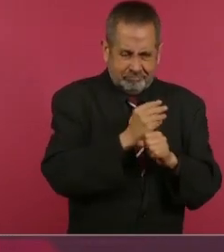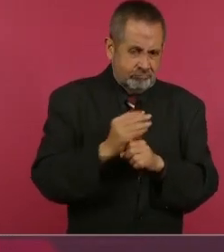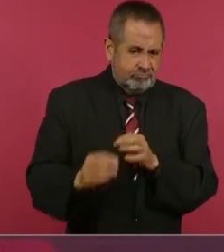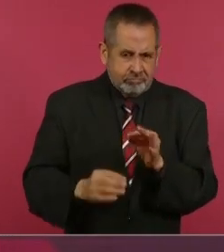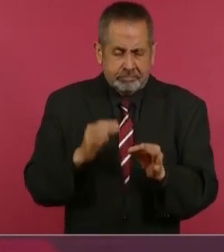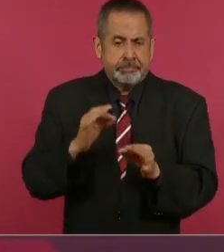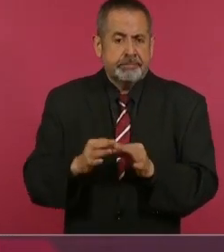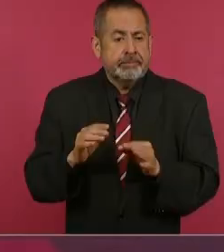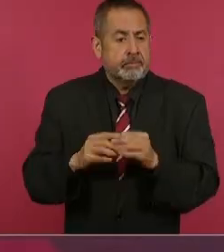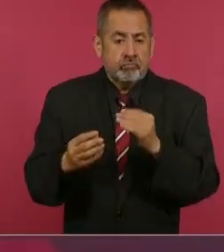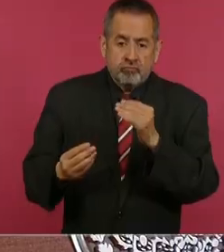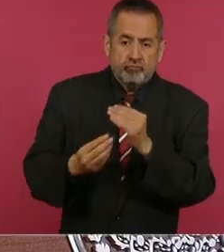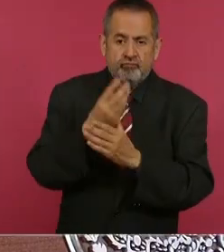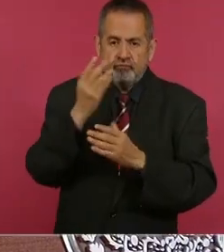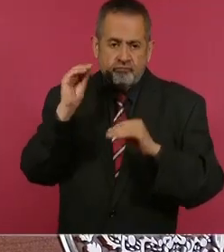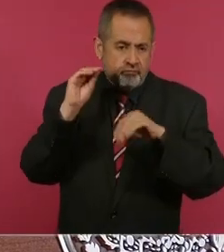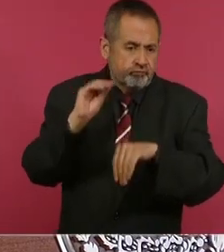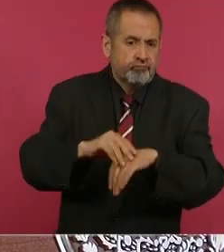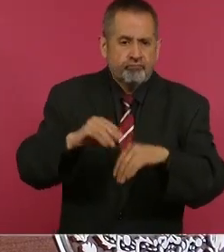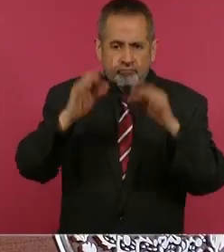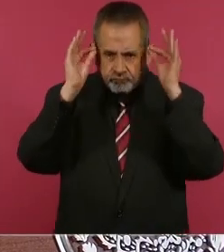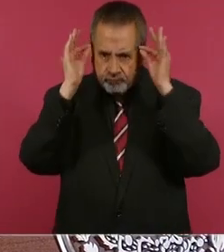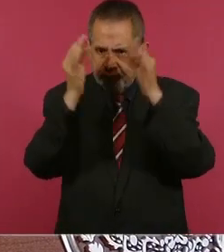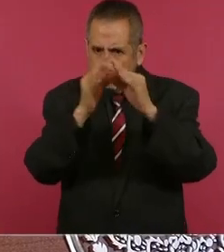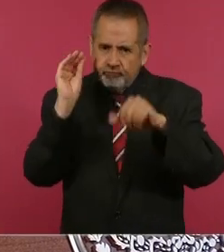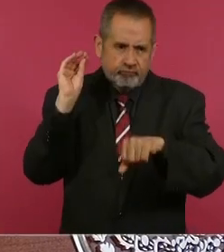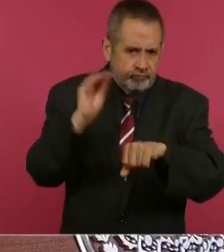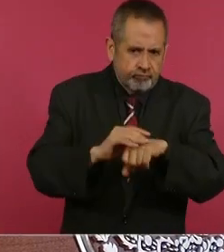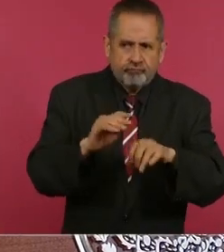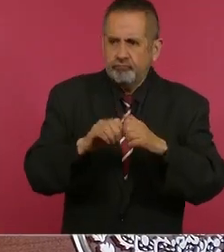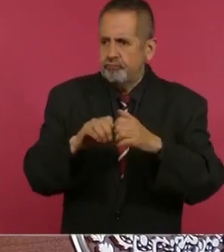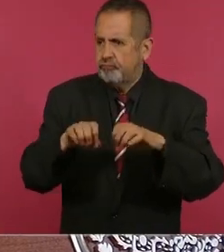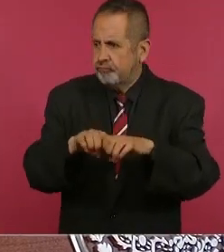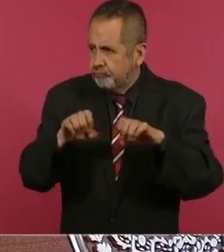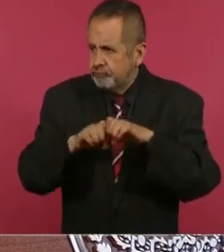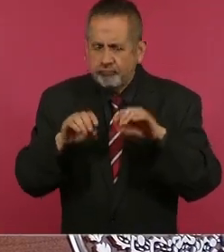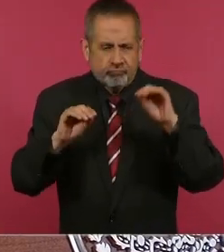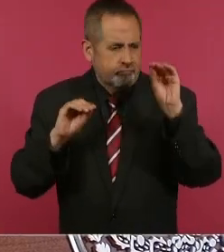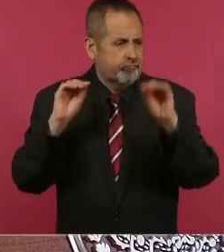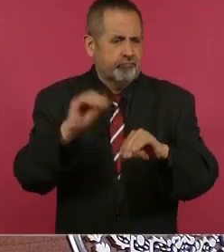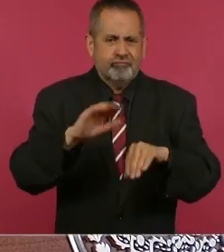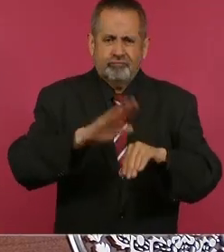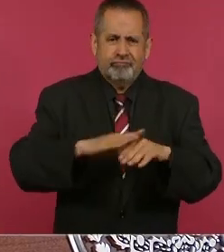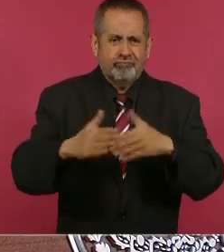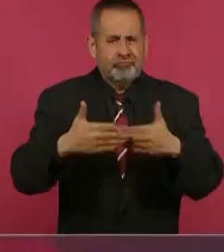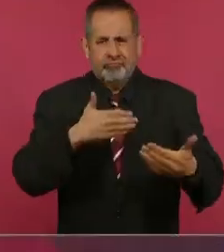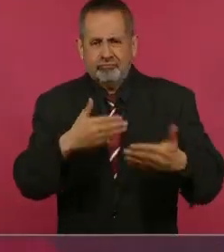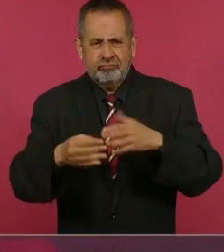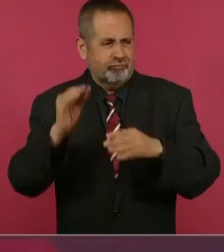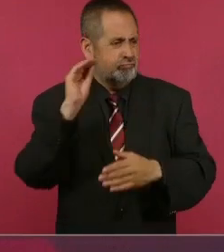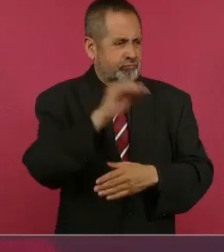con nuevas aduanas, con equipos modernos.